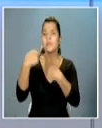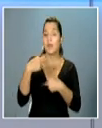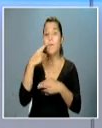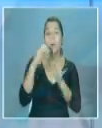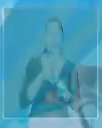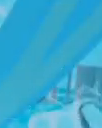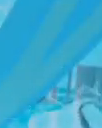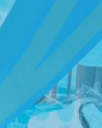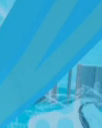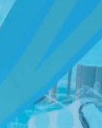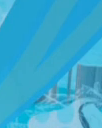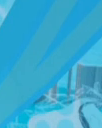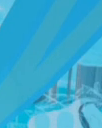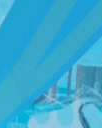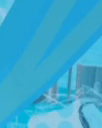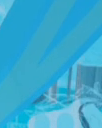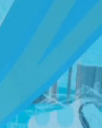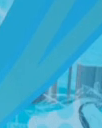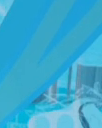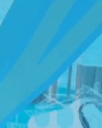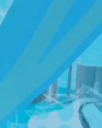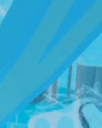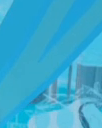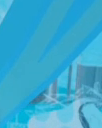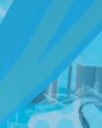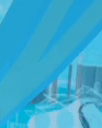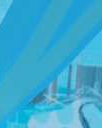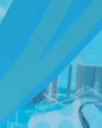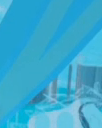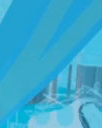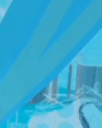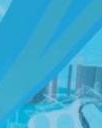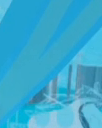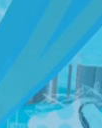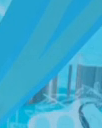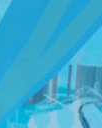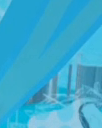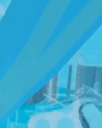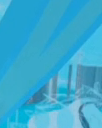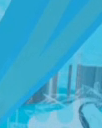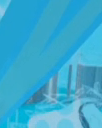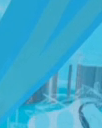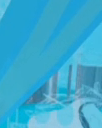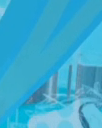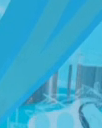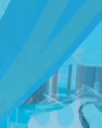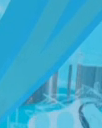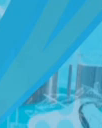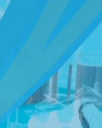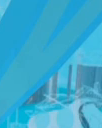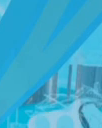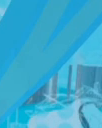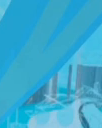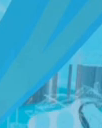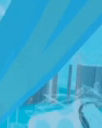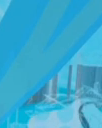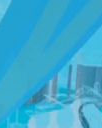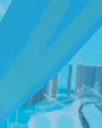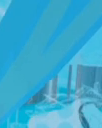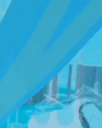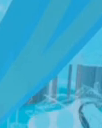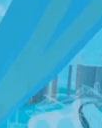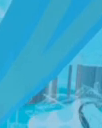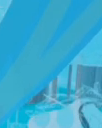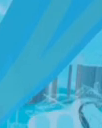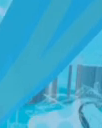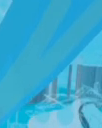Carolina Jiménez nos menciona en nuestro Facebook: es el producto de un país de puertas abiertas, de refugio de delincuentes grandes y